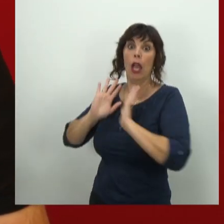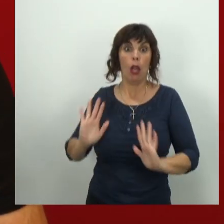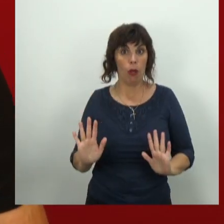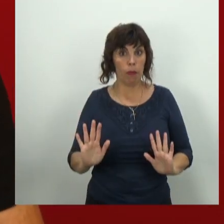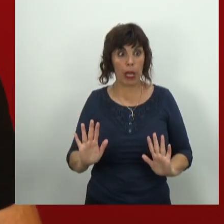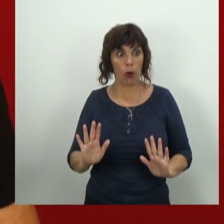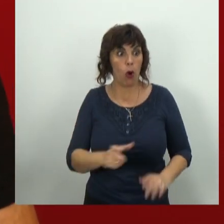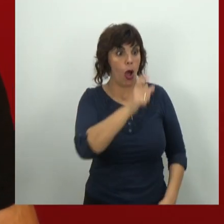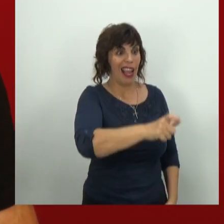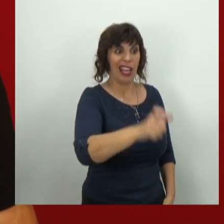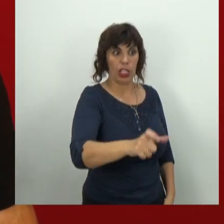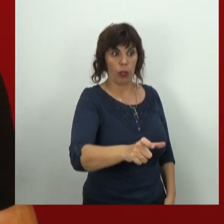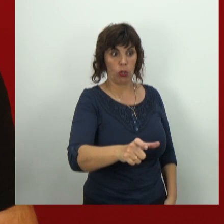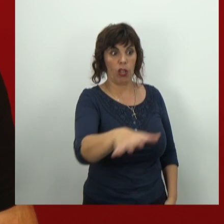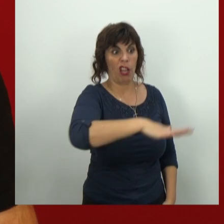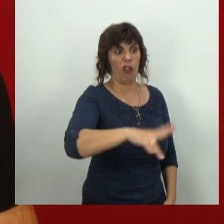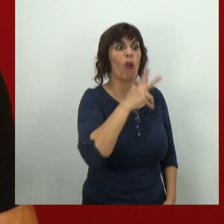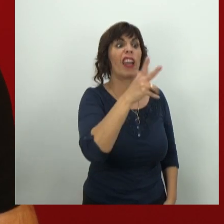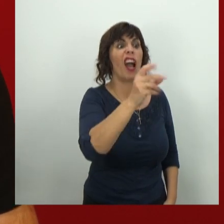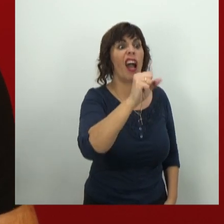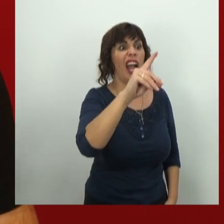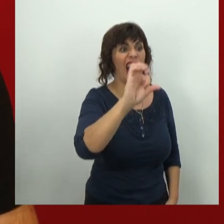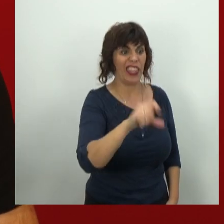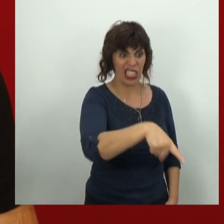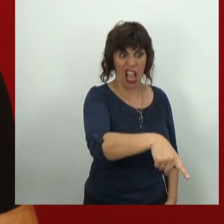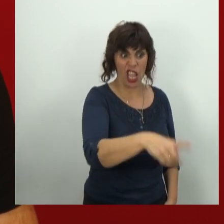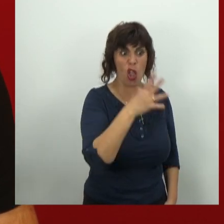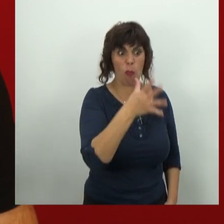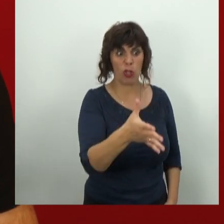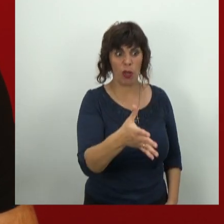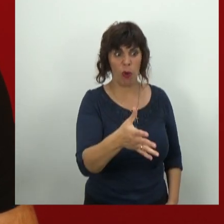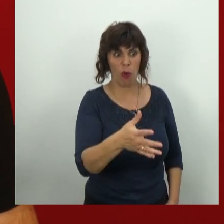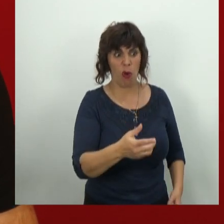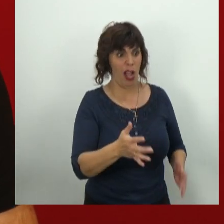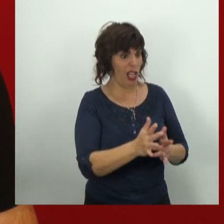que han rechazado a Jesucristo y al Espíritu Santo,